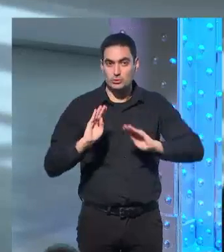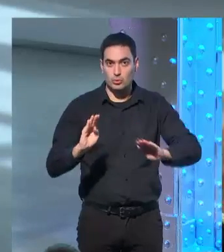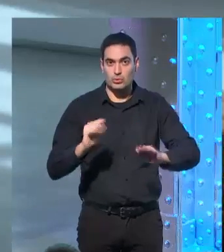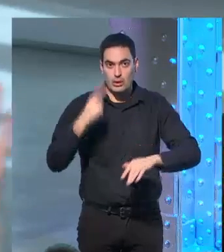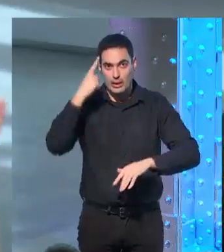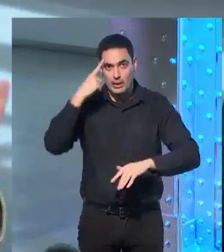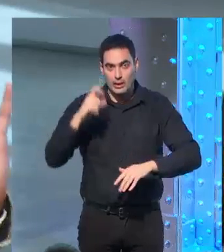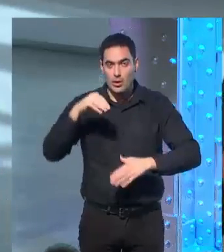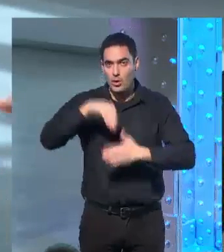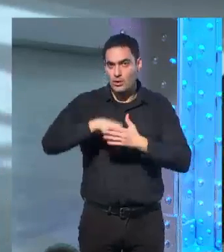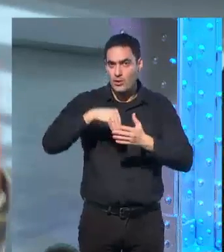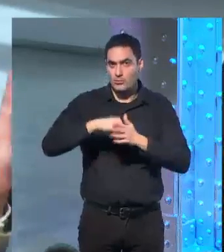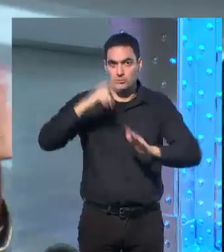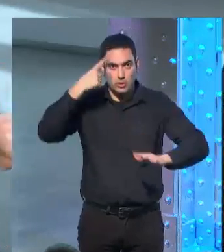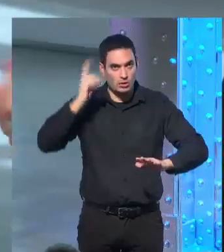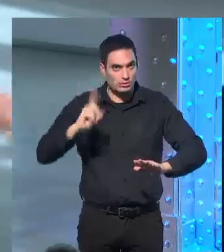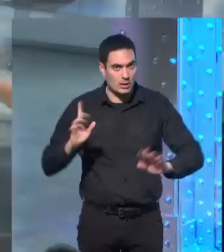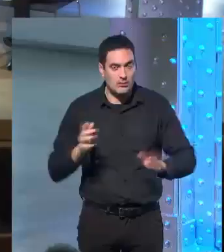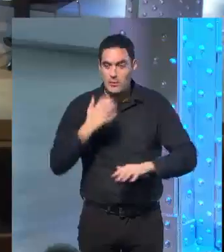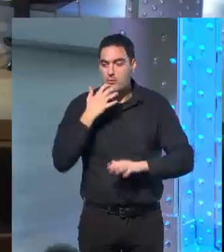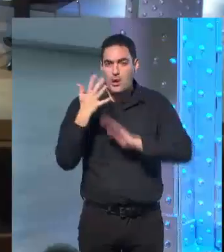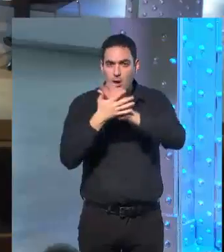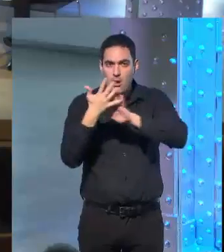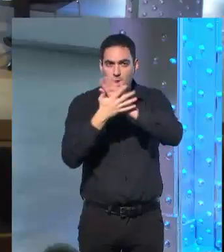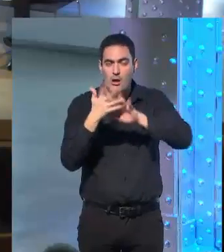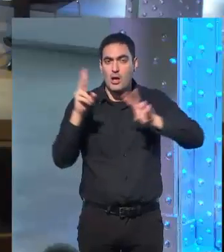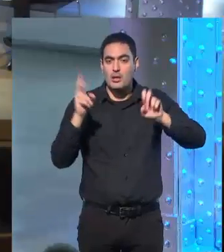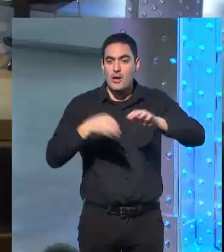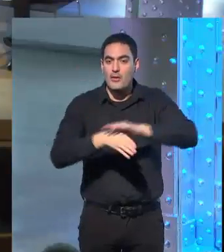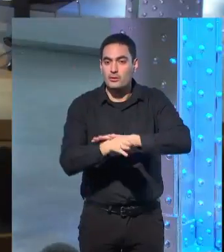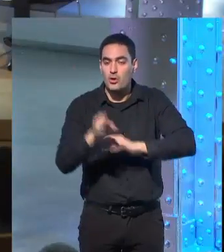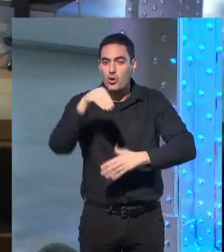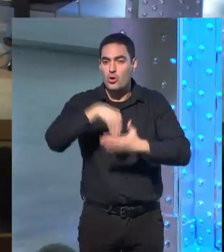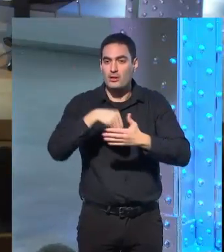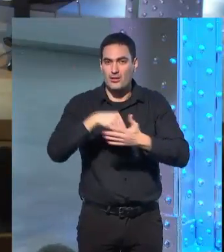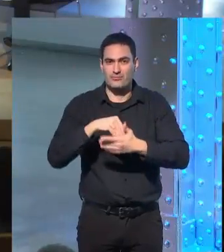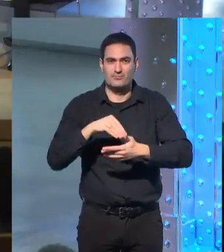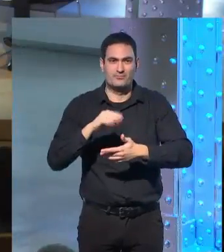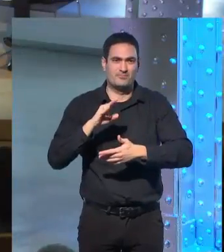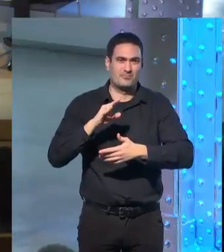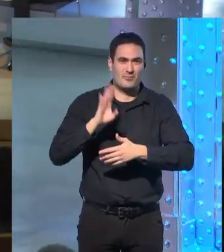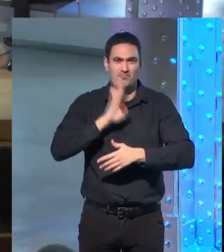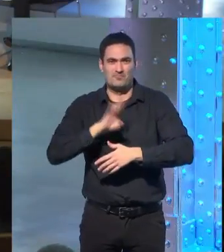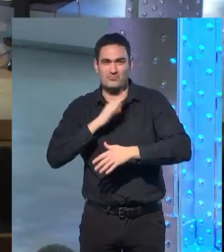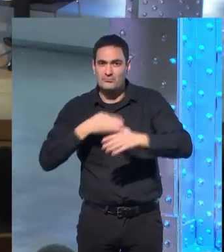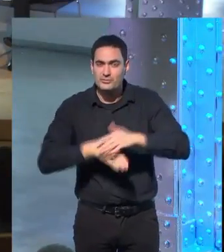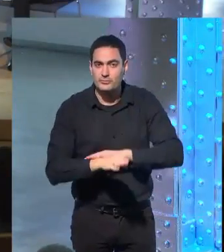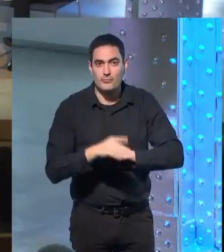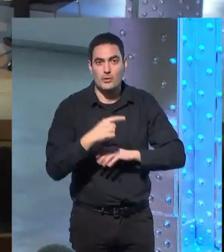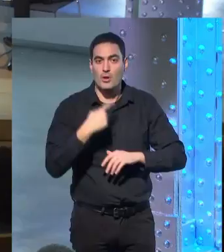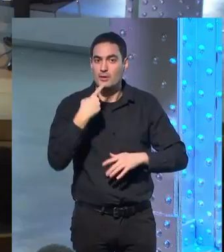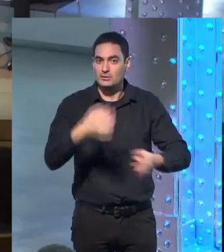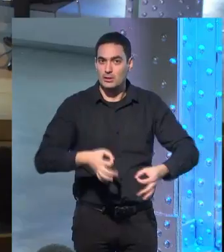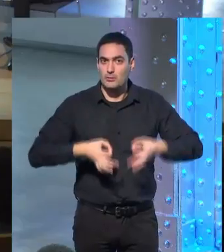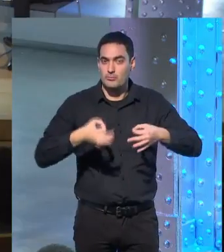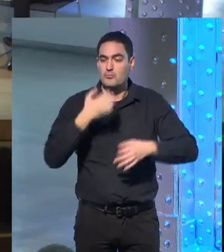En cuanto a contenidos educativos, no lo sé. Sí, pero por ejemplo hablamos de acceder a contenidos nocivos, ¿no? O sea, yo siempre digo, o sea,